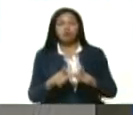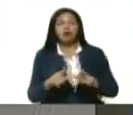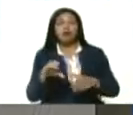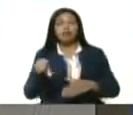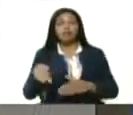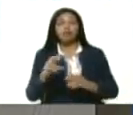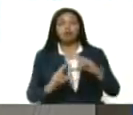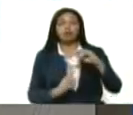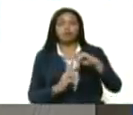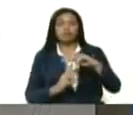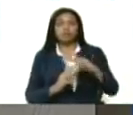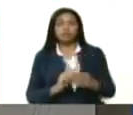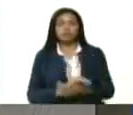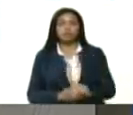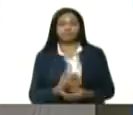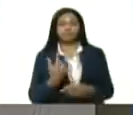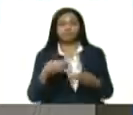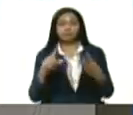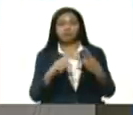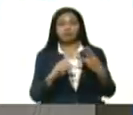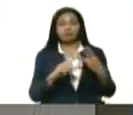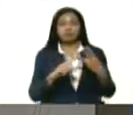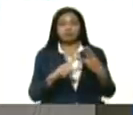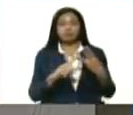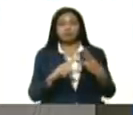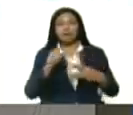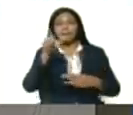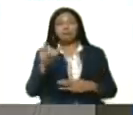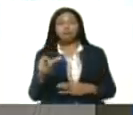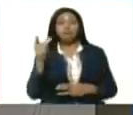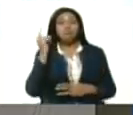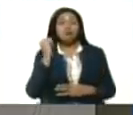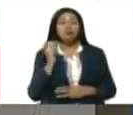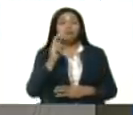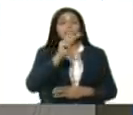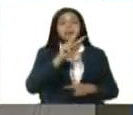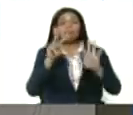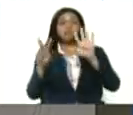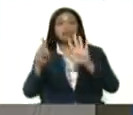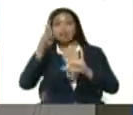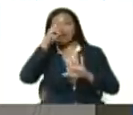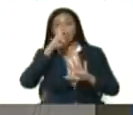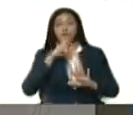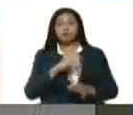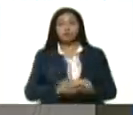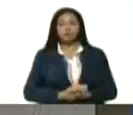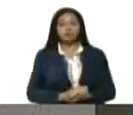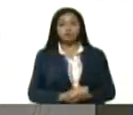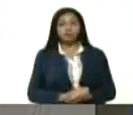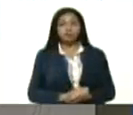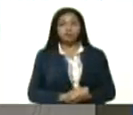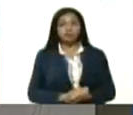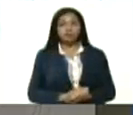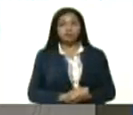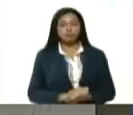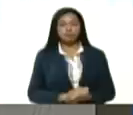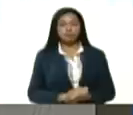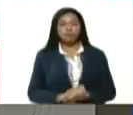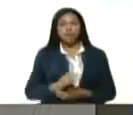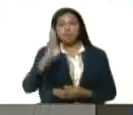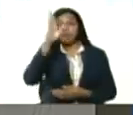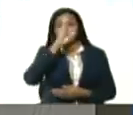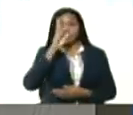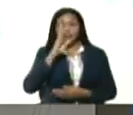Táchira. Luego tenemos una paciente femenina de 27 años de edad, de El Alto Barinas,